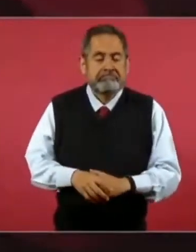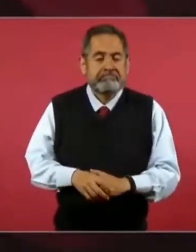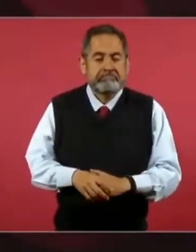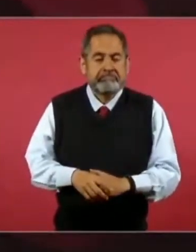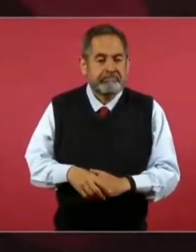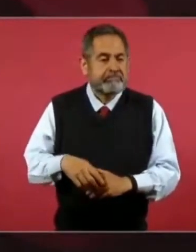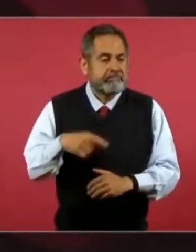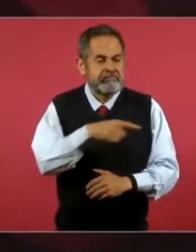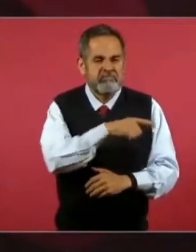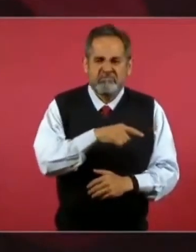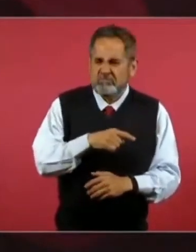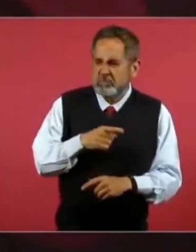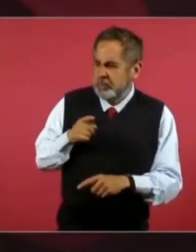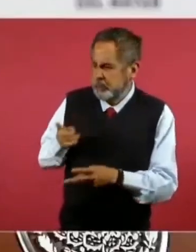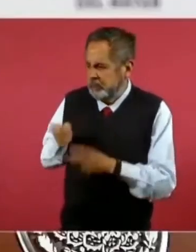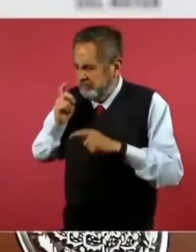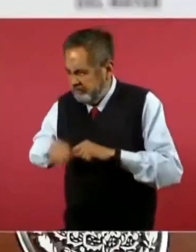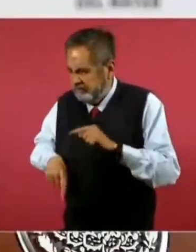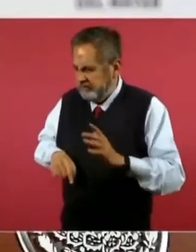imponiéndose